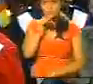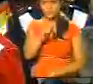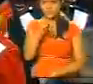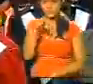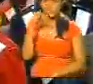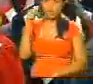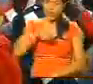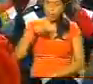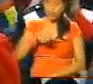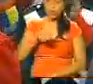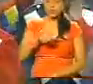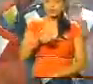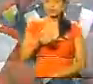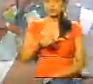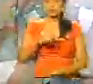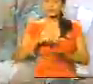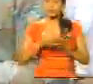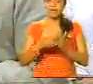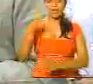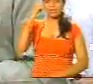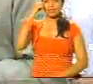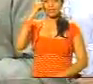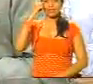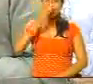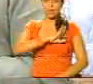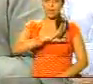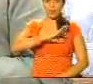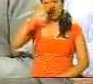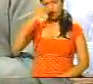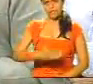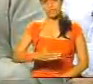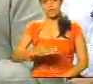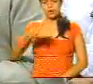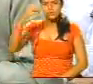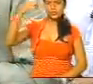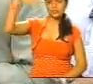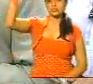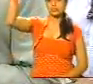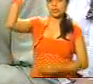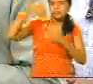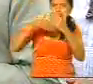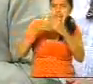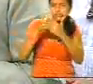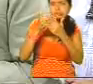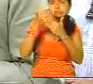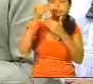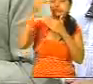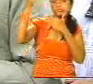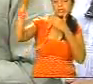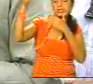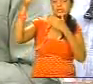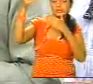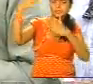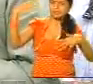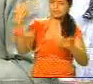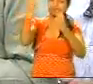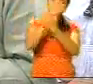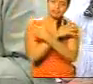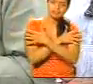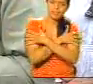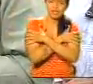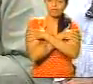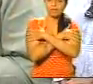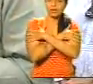presidente hoy es día de mi ejército y el sol amaneció brillante. Vaya un gigantesco